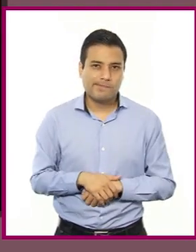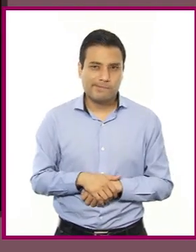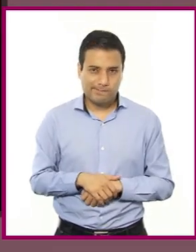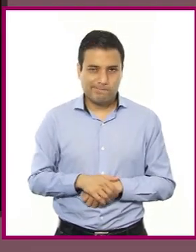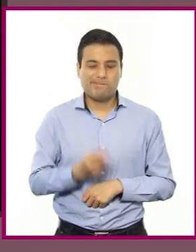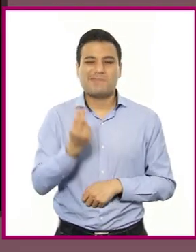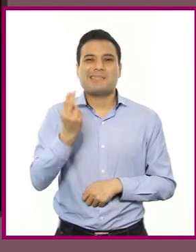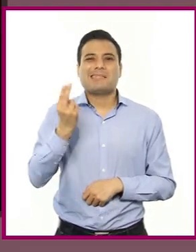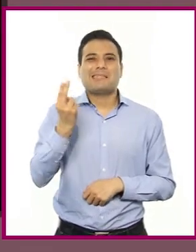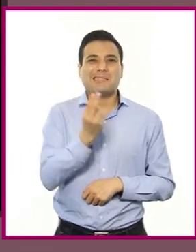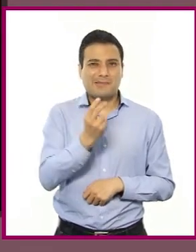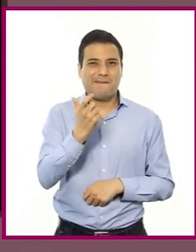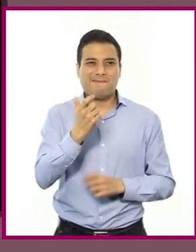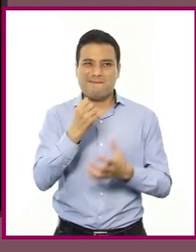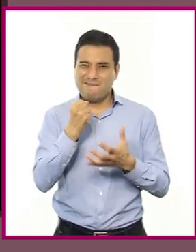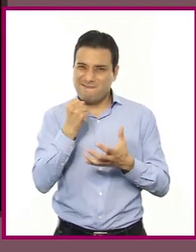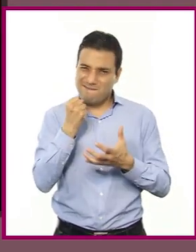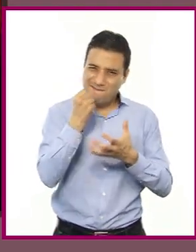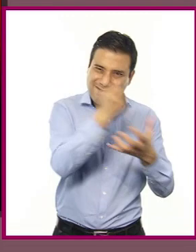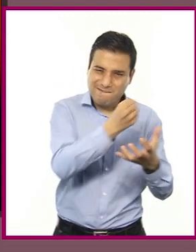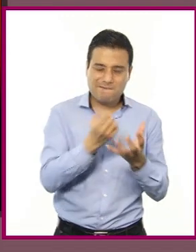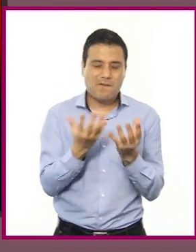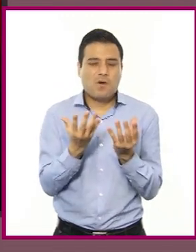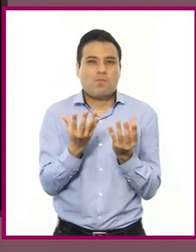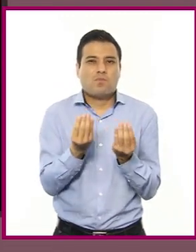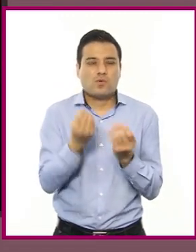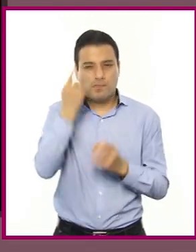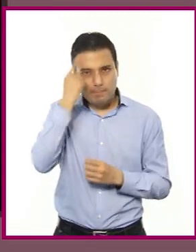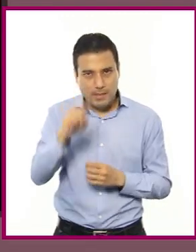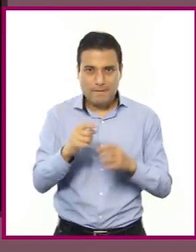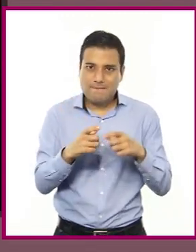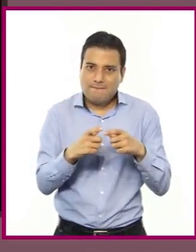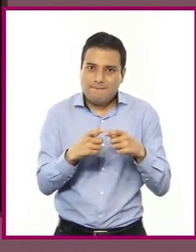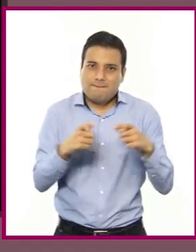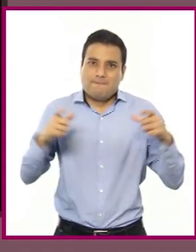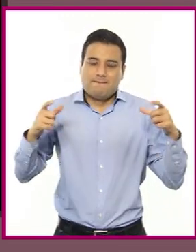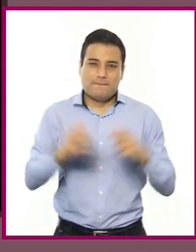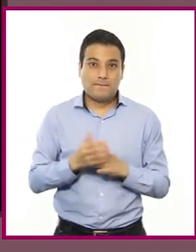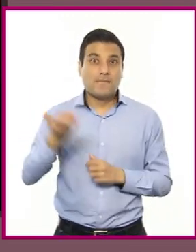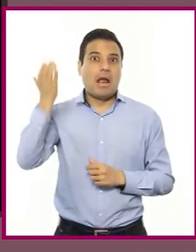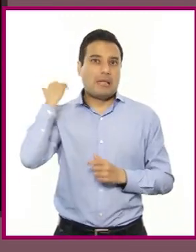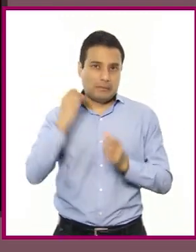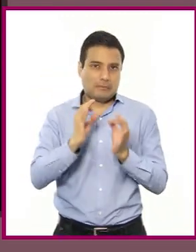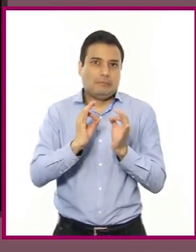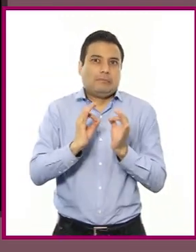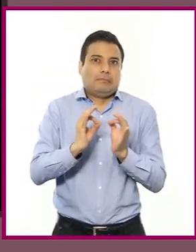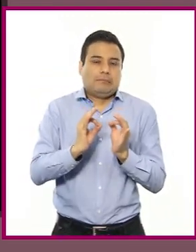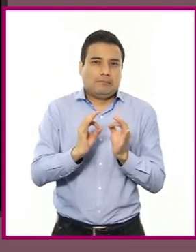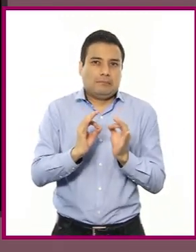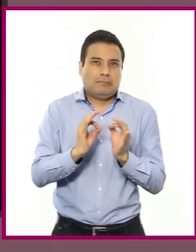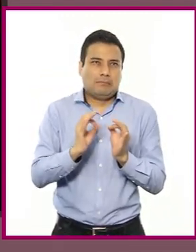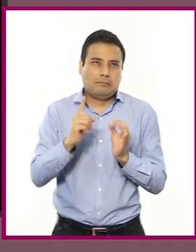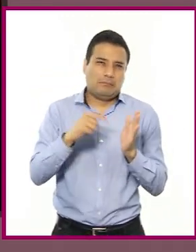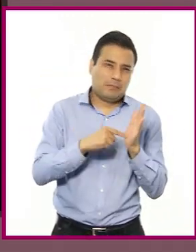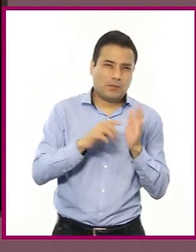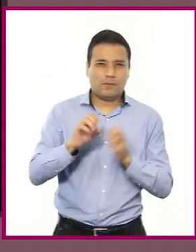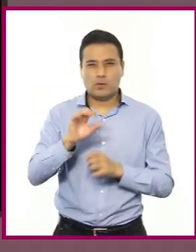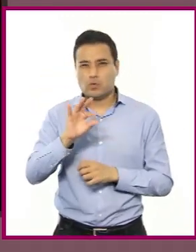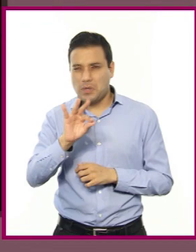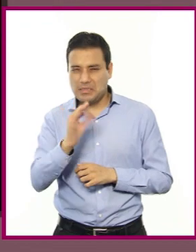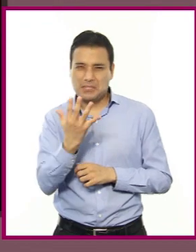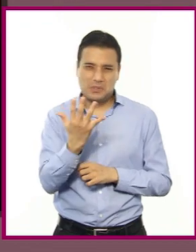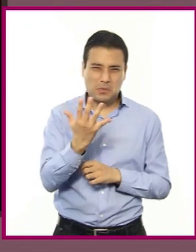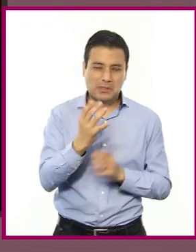enormes inversiones para poder retomar aquella etapa tan extraordinaria que se había tenido en los años 40 y